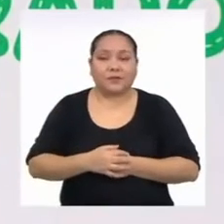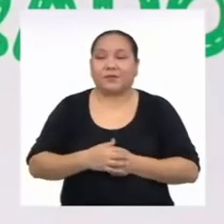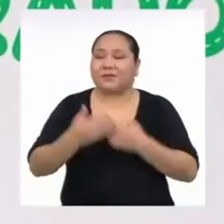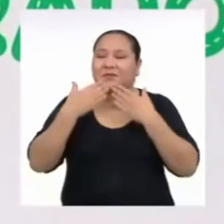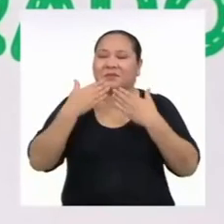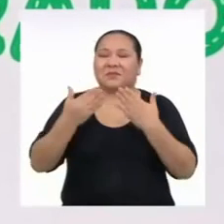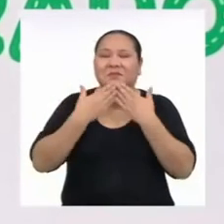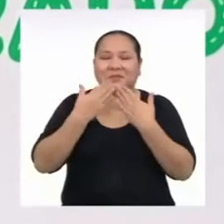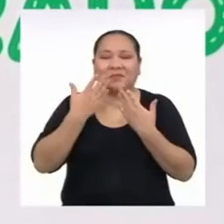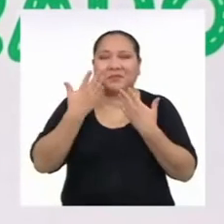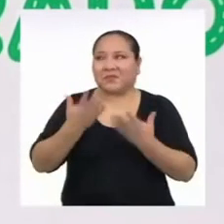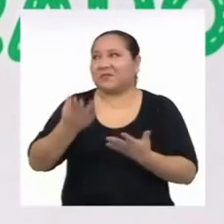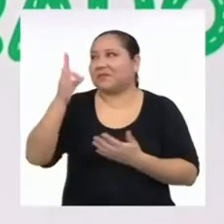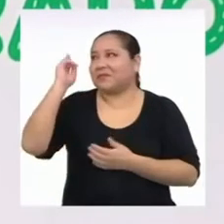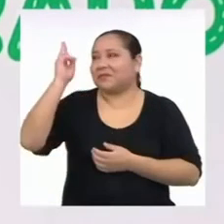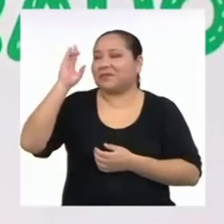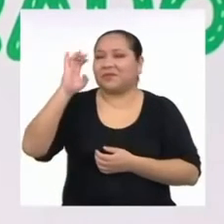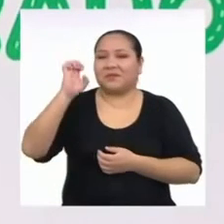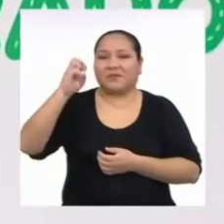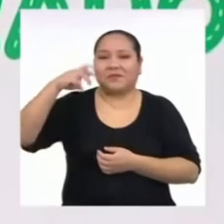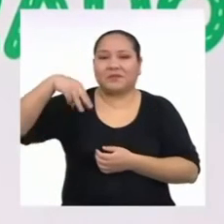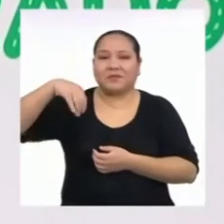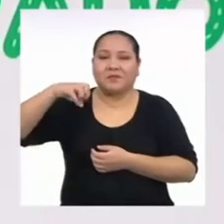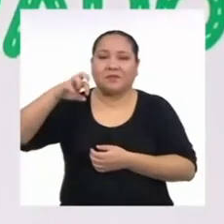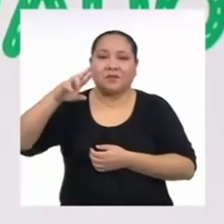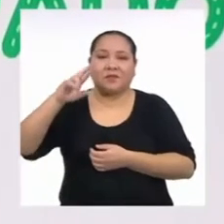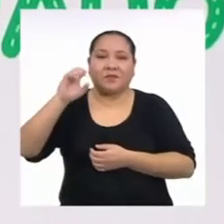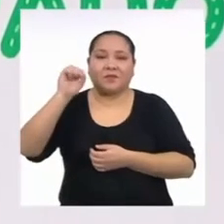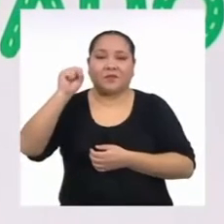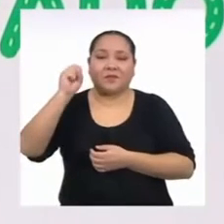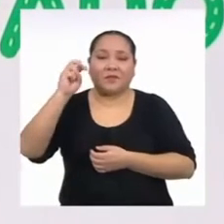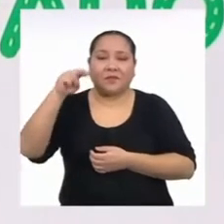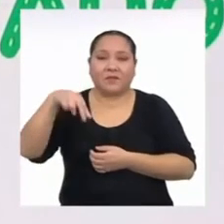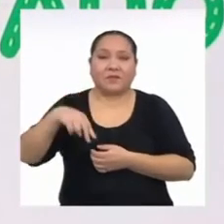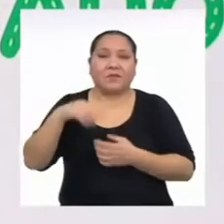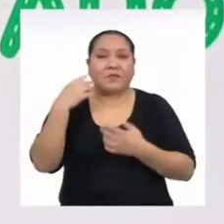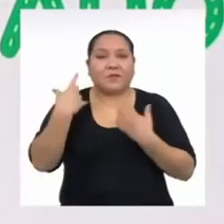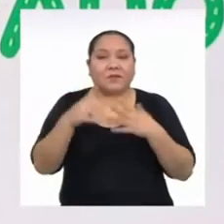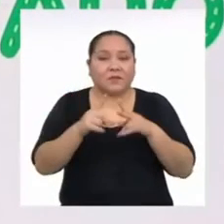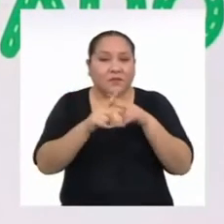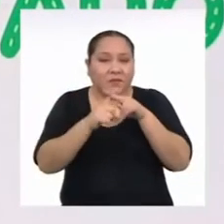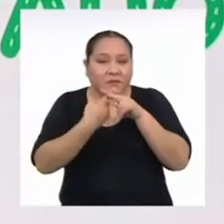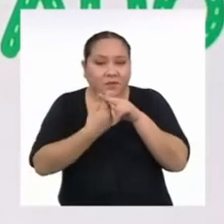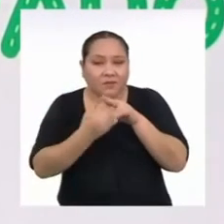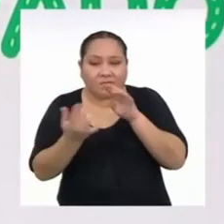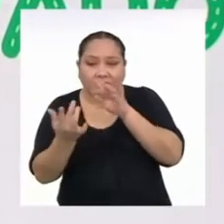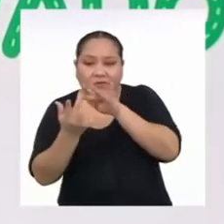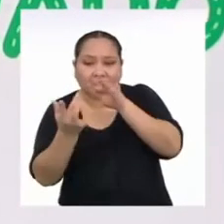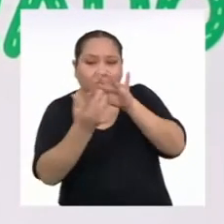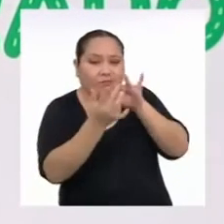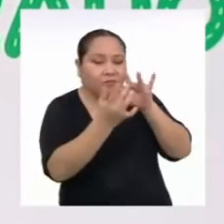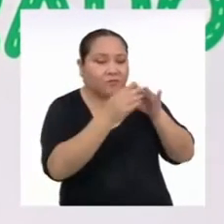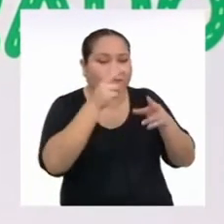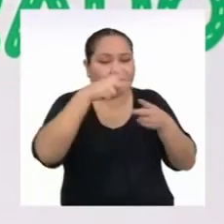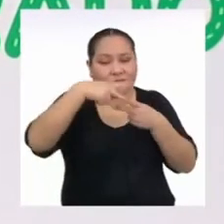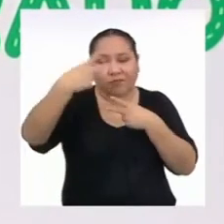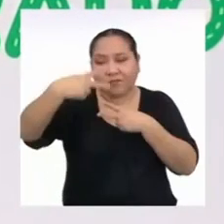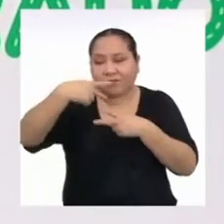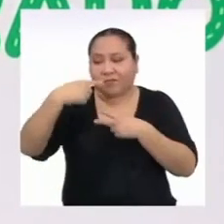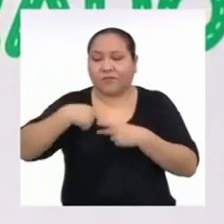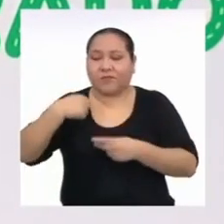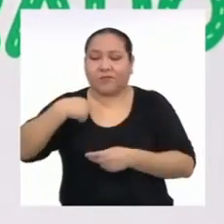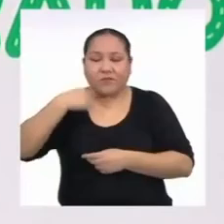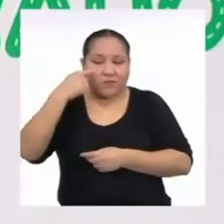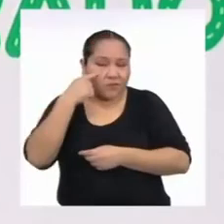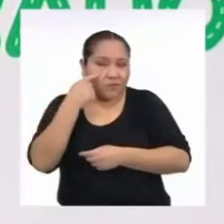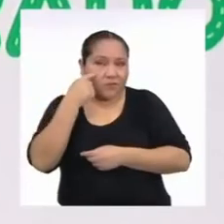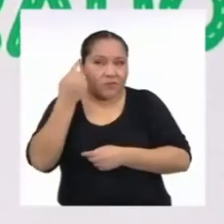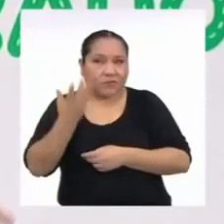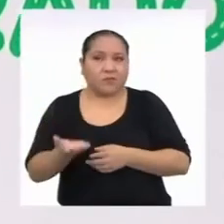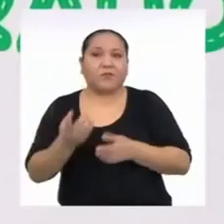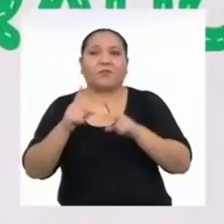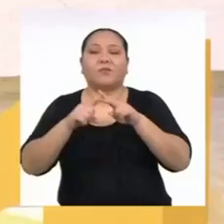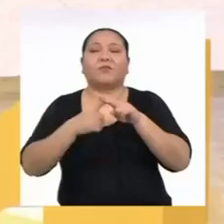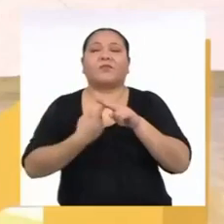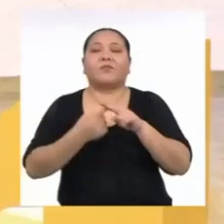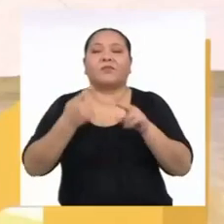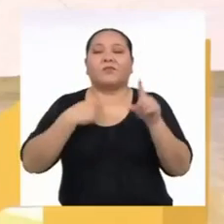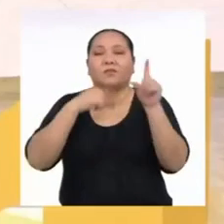Muchas gracias, profesor Emerson González. Ahora empezaré a contactar a los vecinos que conozco para realizar mi